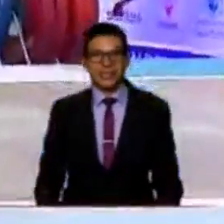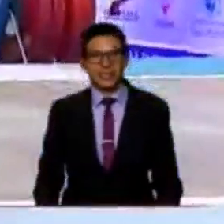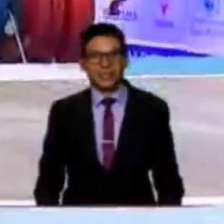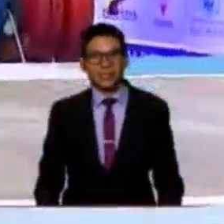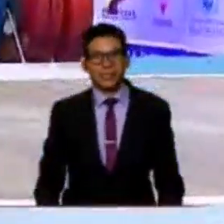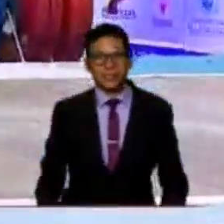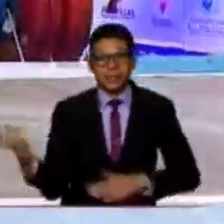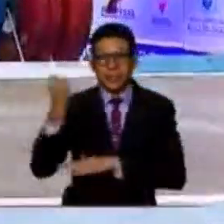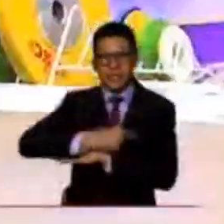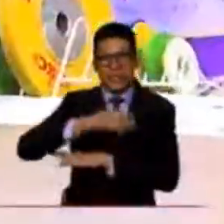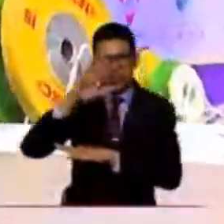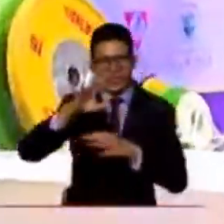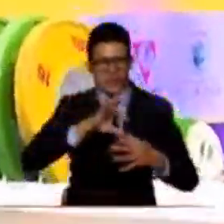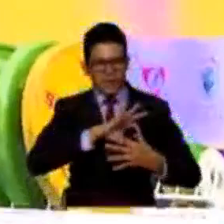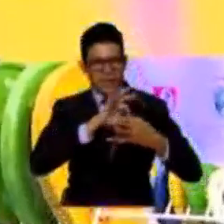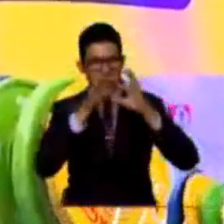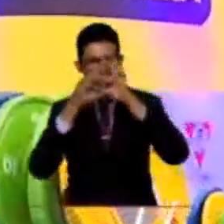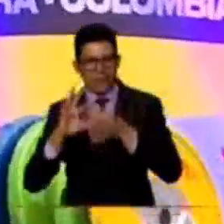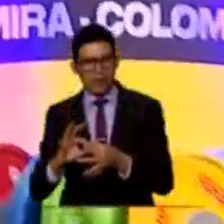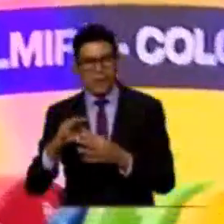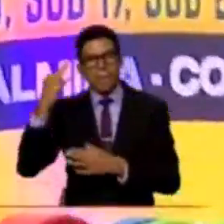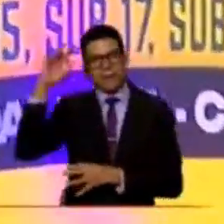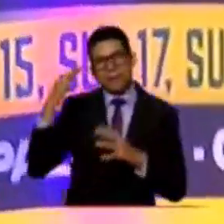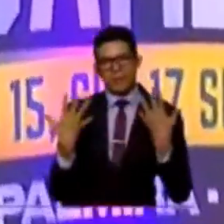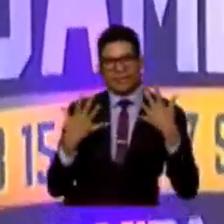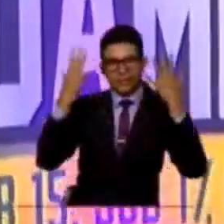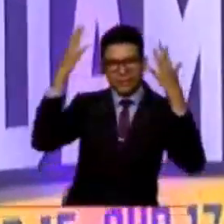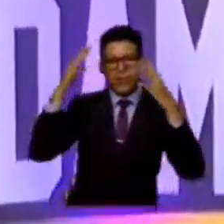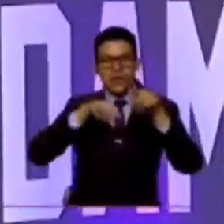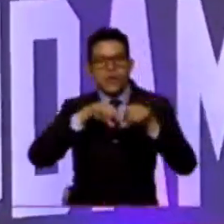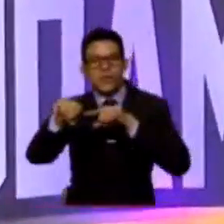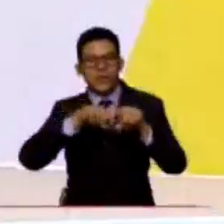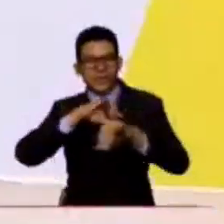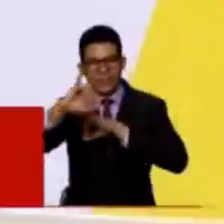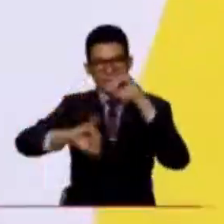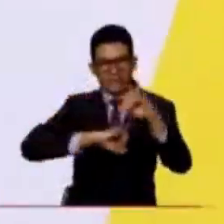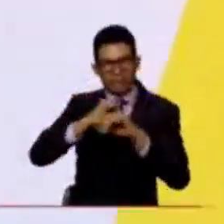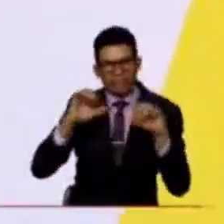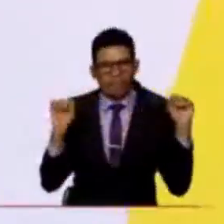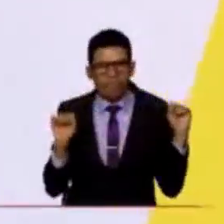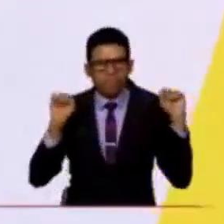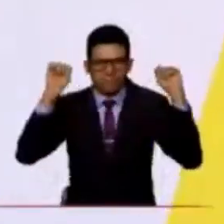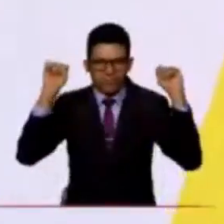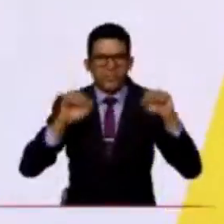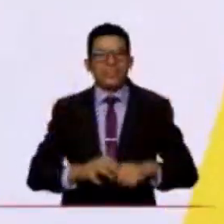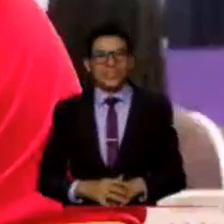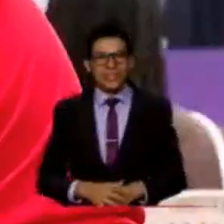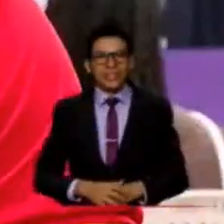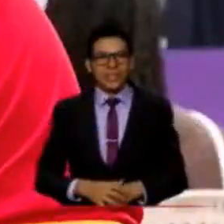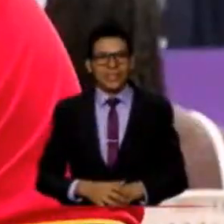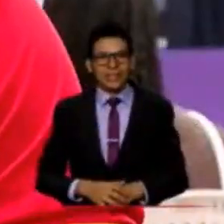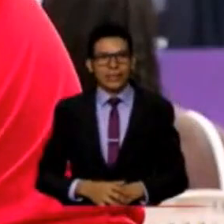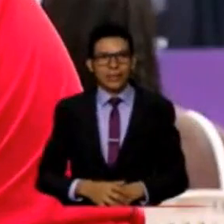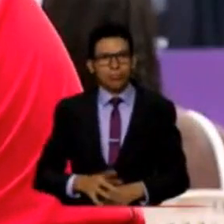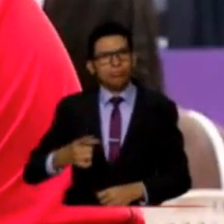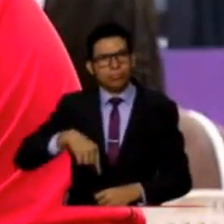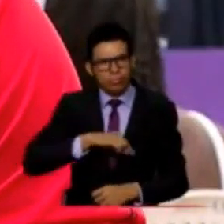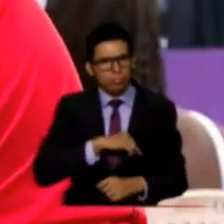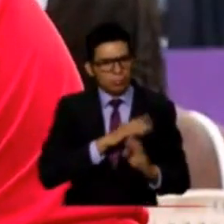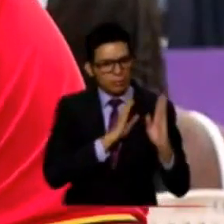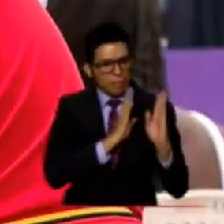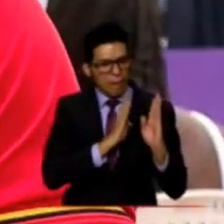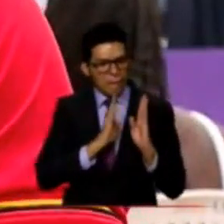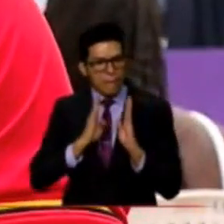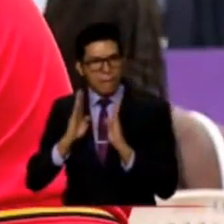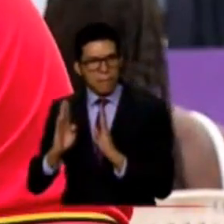El Día Olímpico se celebró en Palmira con las competencias del Campeonato Internacional de Levantamiento de Pesas. Hemos venido estructurando un buen esquema